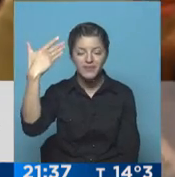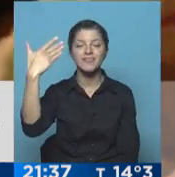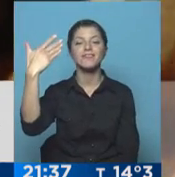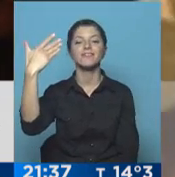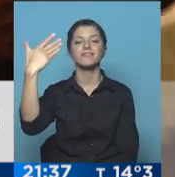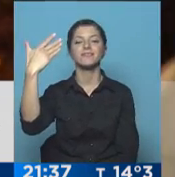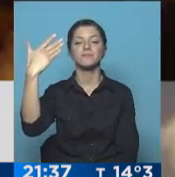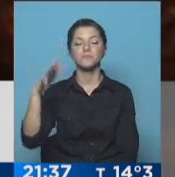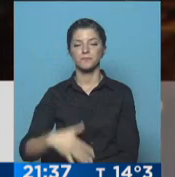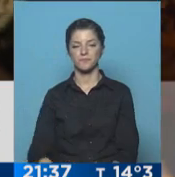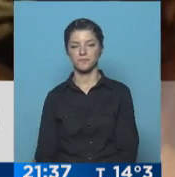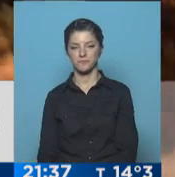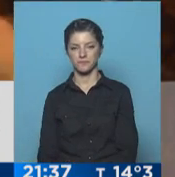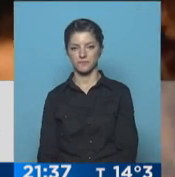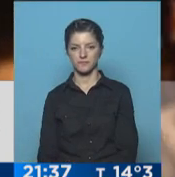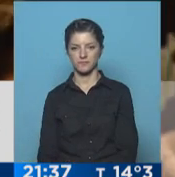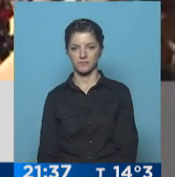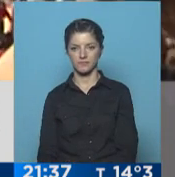Cántenles.